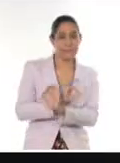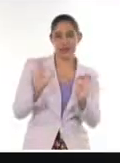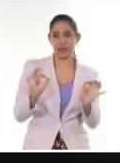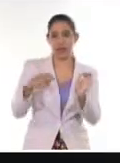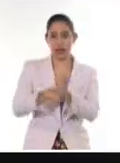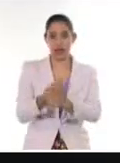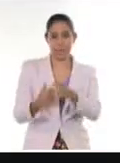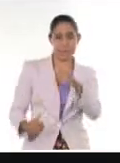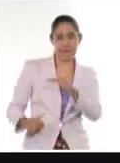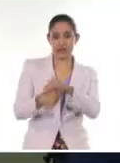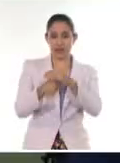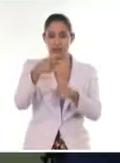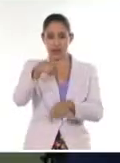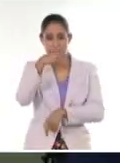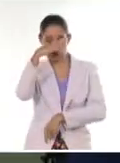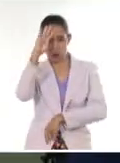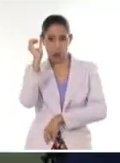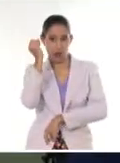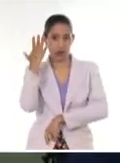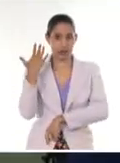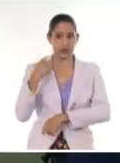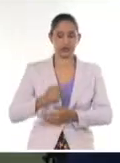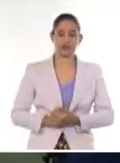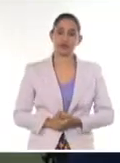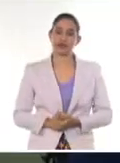cubano Miguel Díaz-Canel Bermúdez.